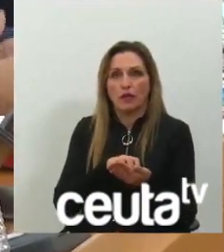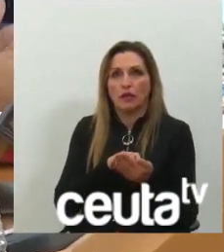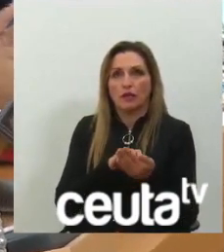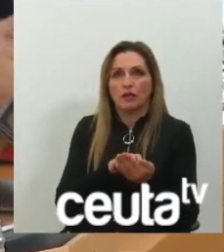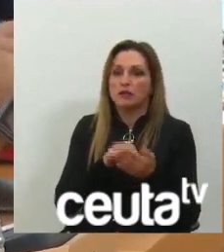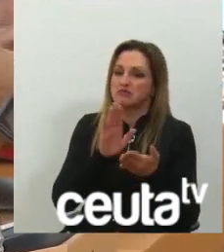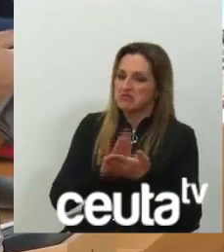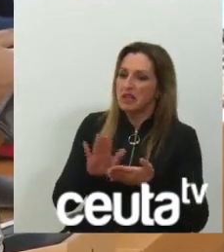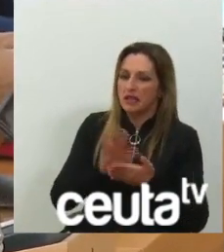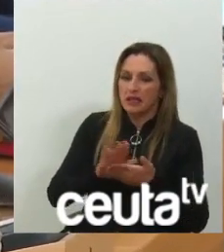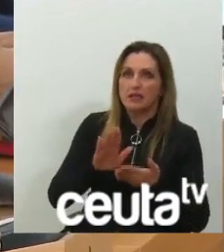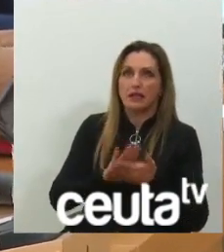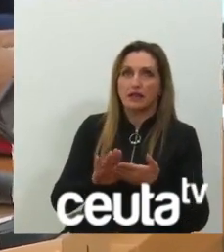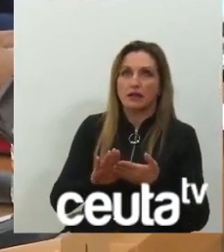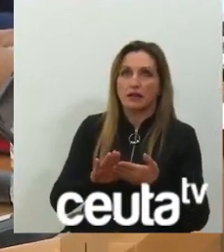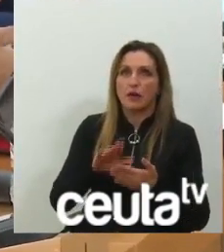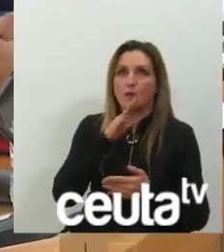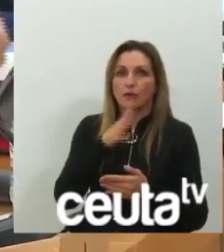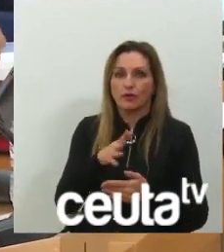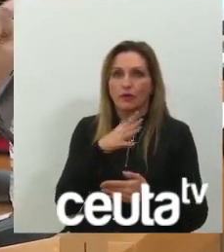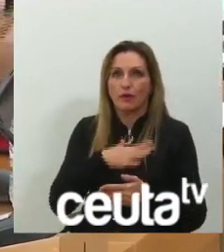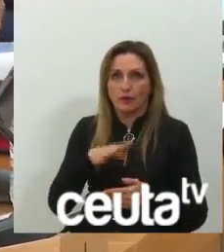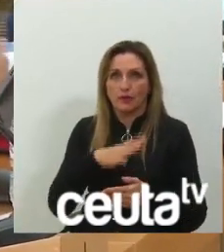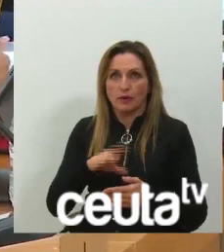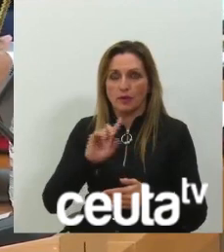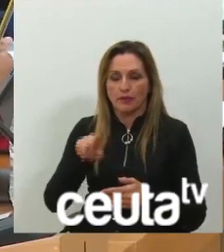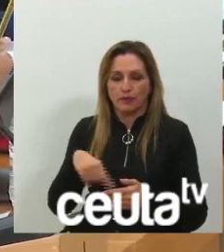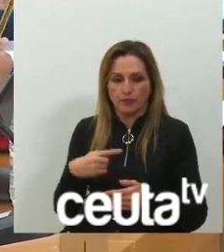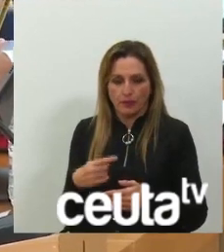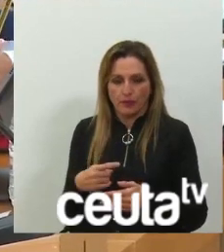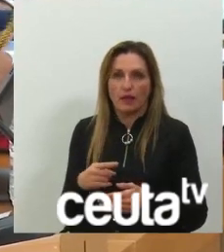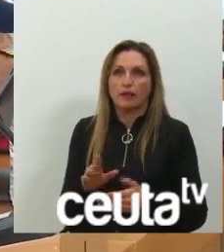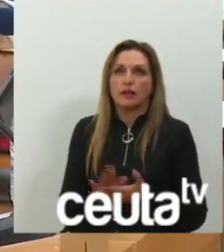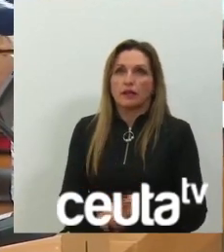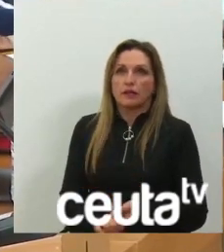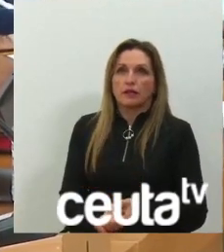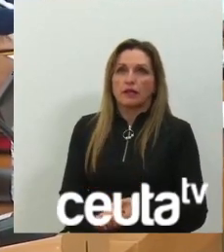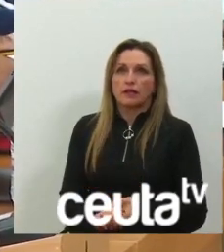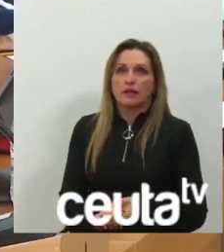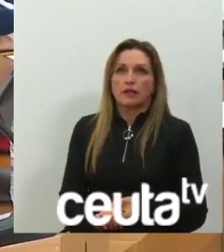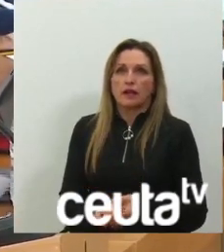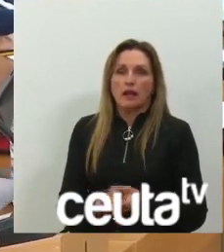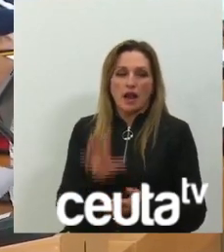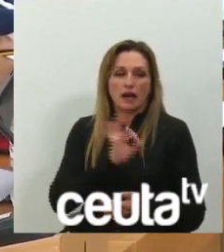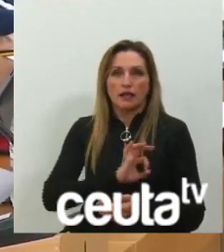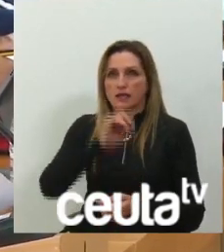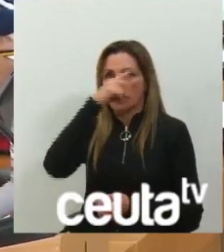tranquilícense tranqui linense y no interrumpan que luego que luego se quejan respecto al señor retomé